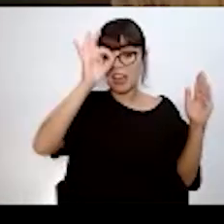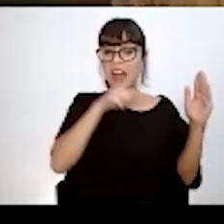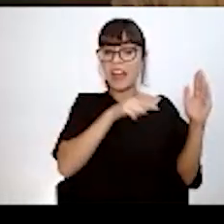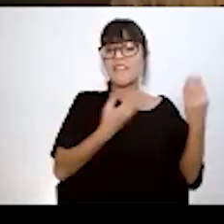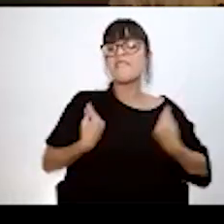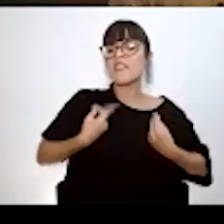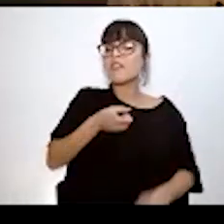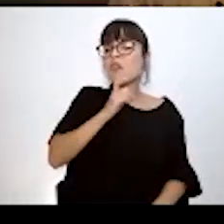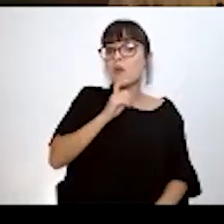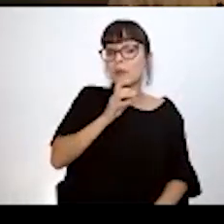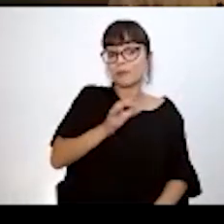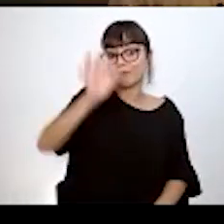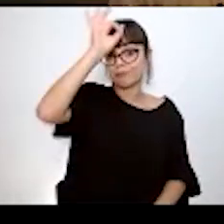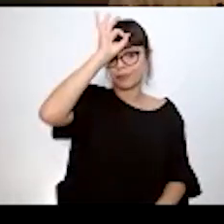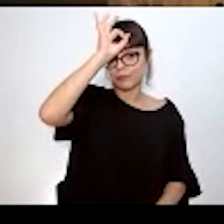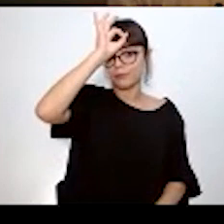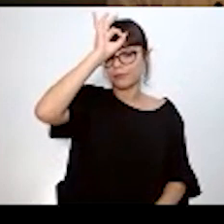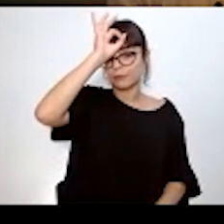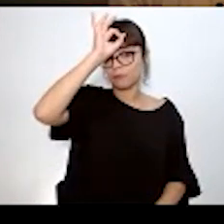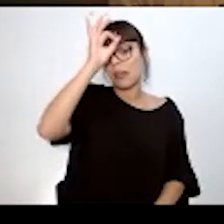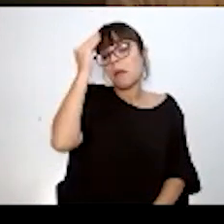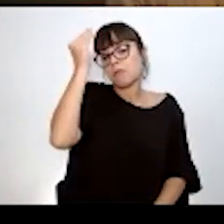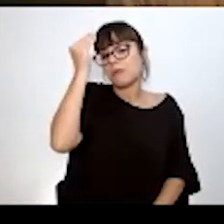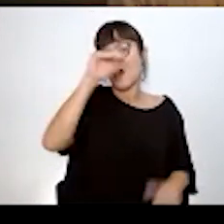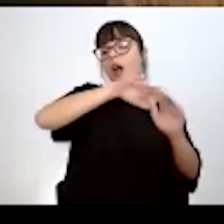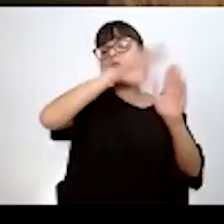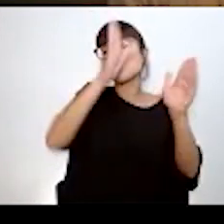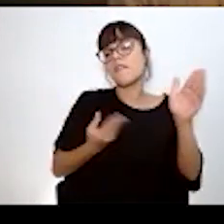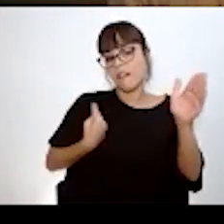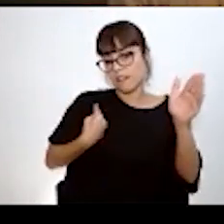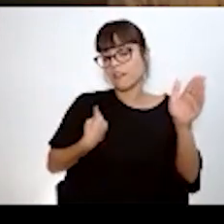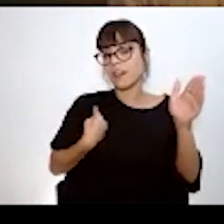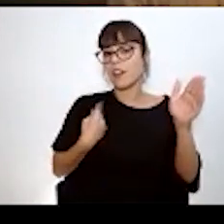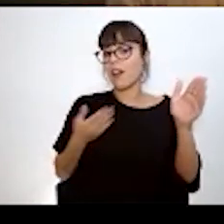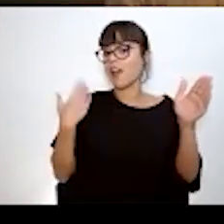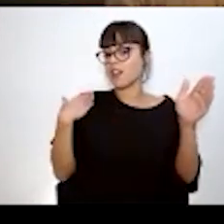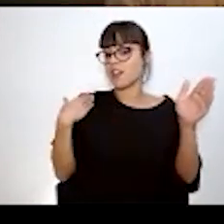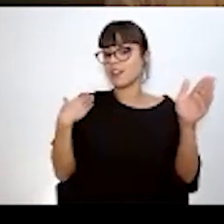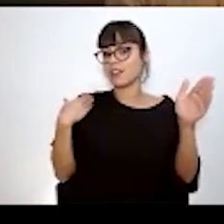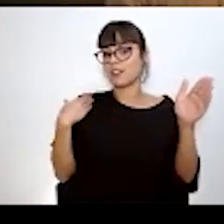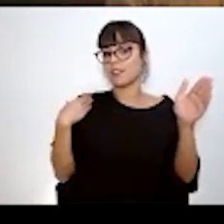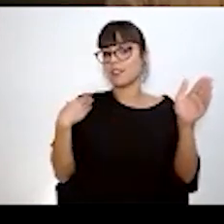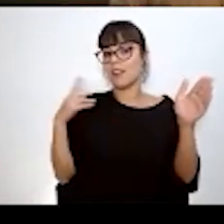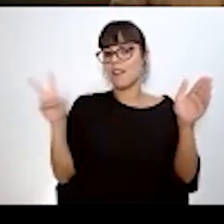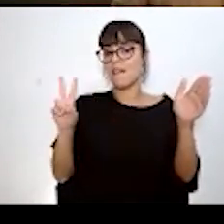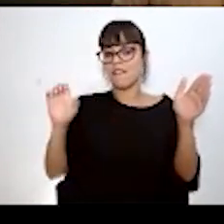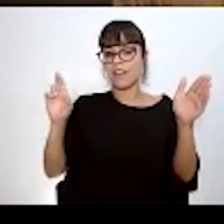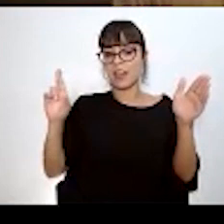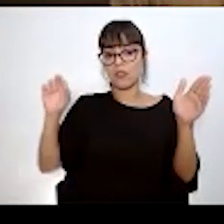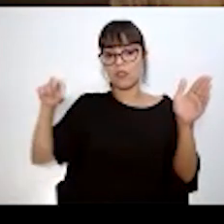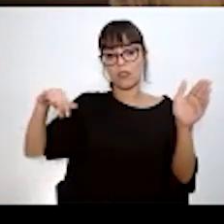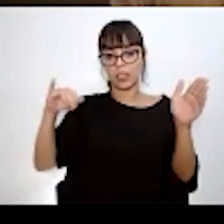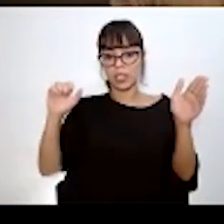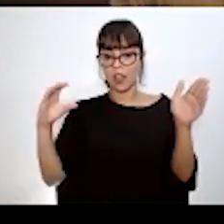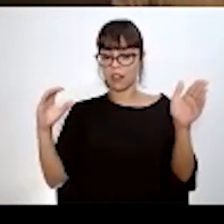podemos presuponer, que muchos de ellos vivían en cuevas. Ayer lo comentaba Verónica Alberto también en una charla. Pero lo que nos falta ahora es